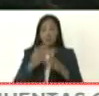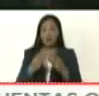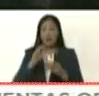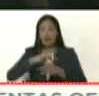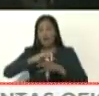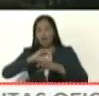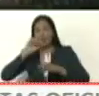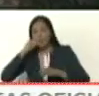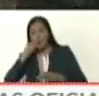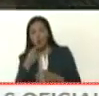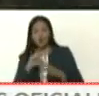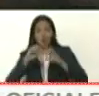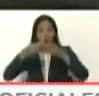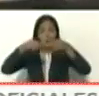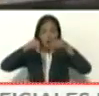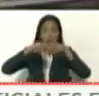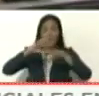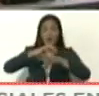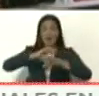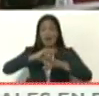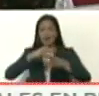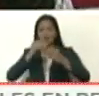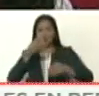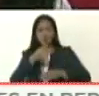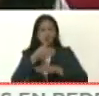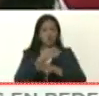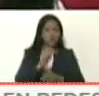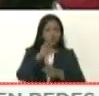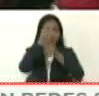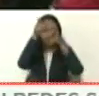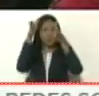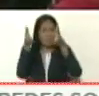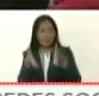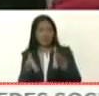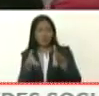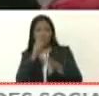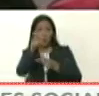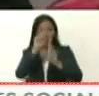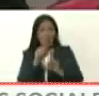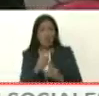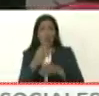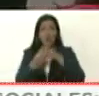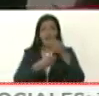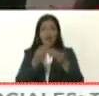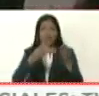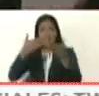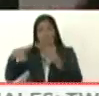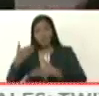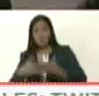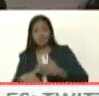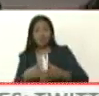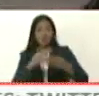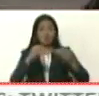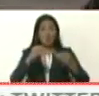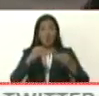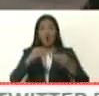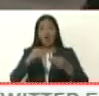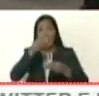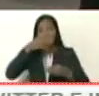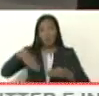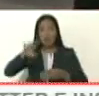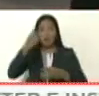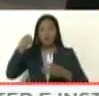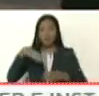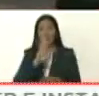de huevo, de carne, a los pescadores y pescadoras. Son ustedes los que están al servicio de un pueblo para que nuestro pueblo tenga